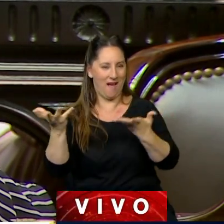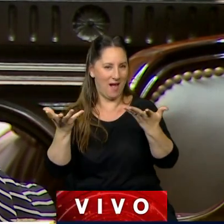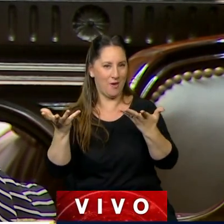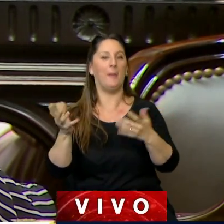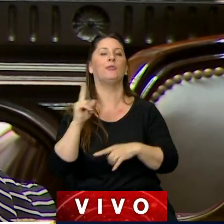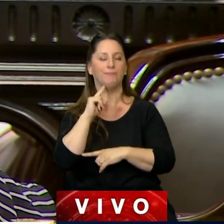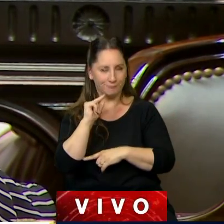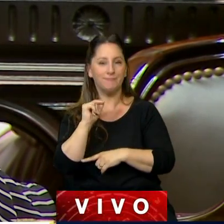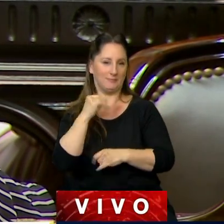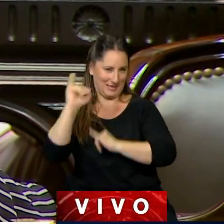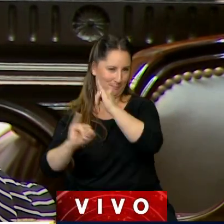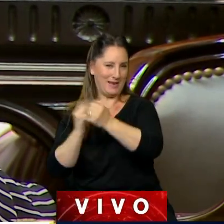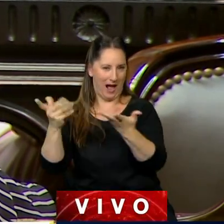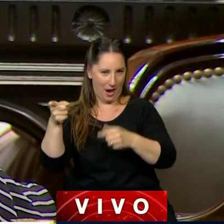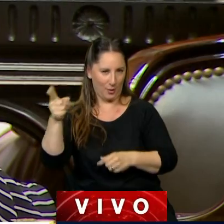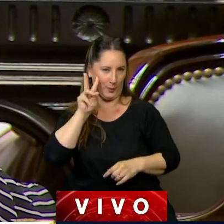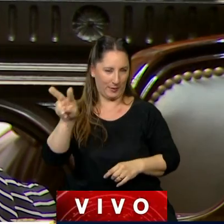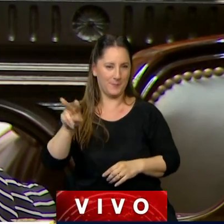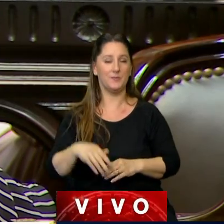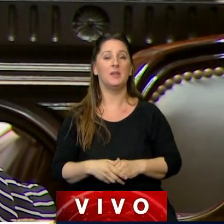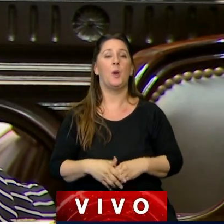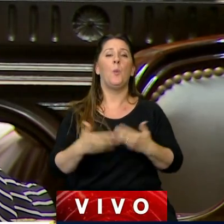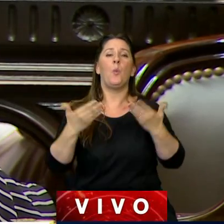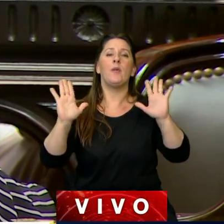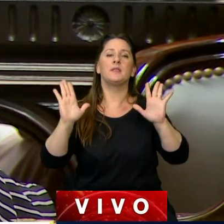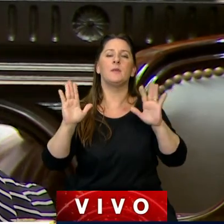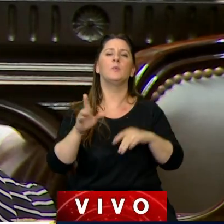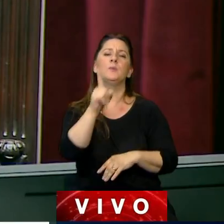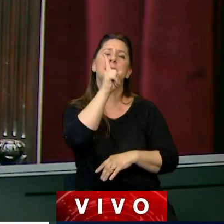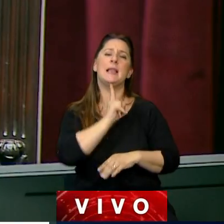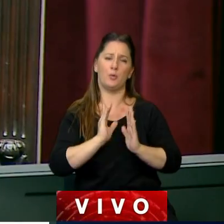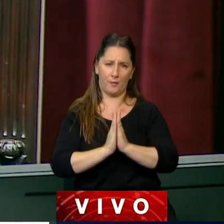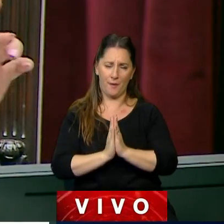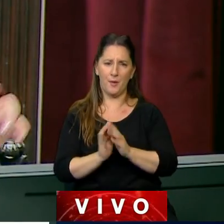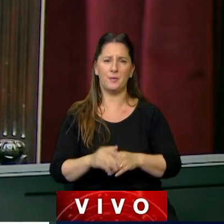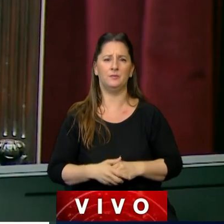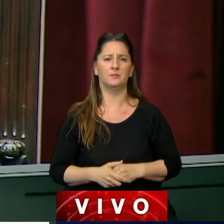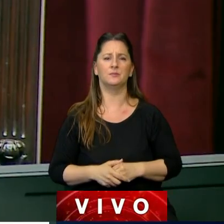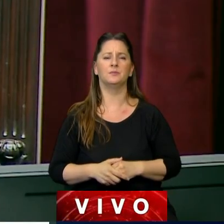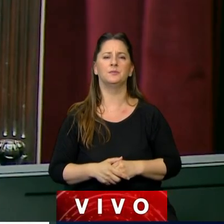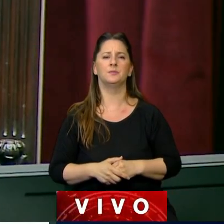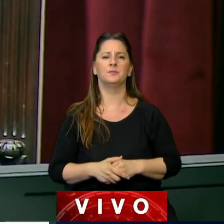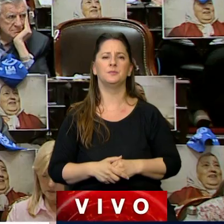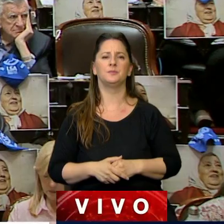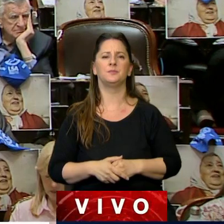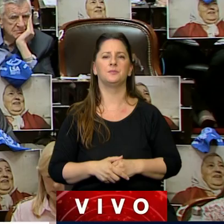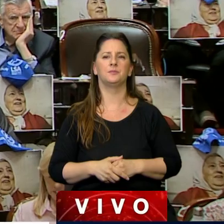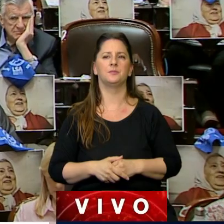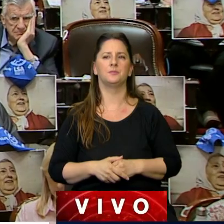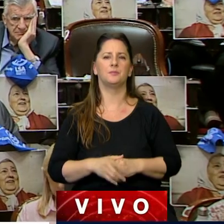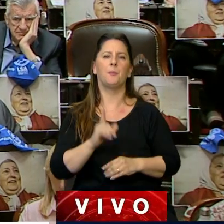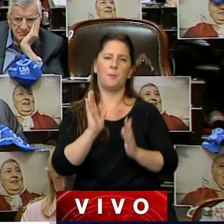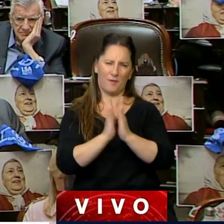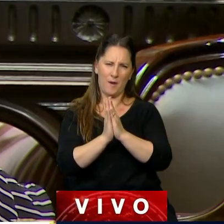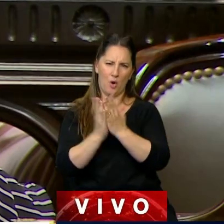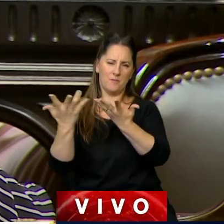asintió. Y seguramente va a haber alguien que informe. Silencio, por favor. Las motivaciones por las cuales, espero que